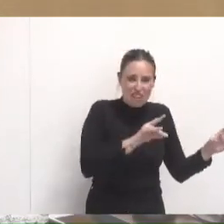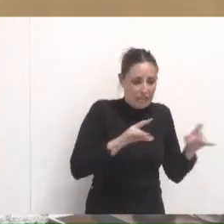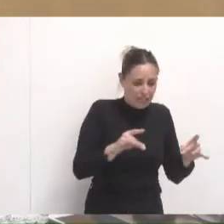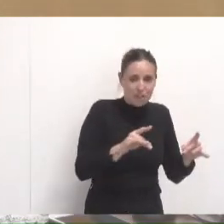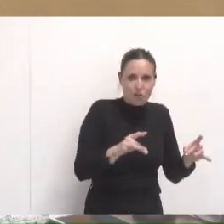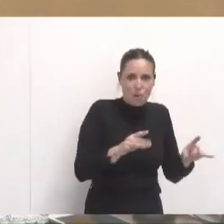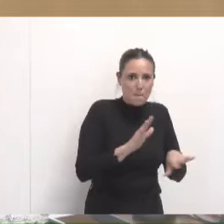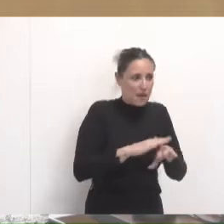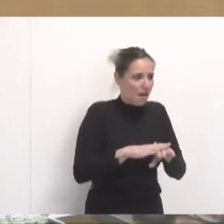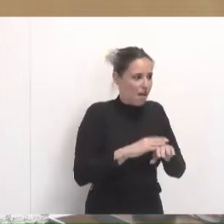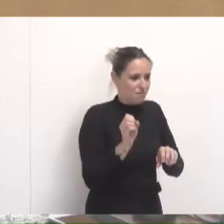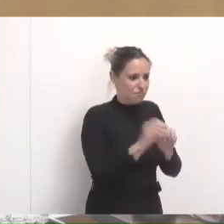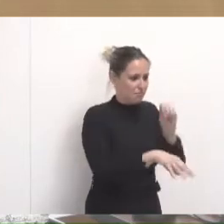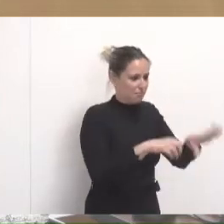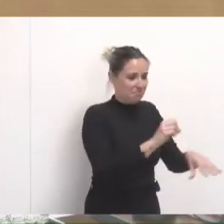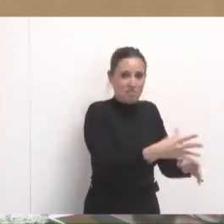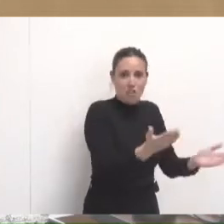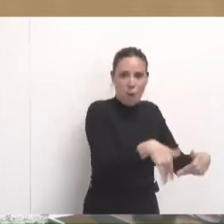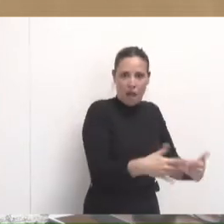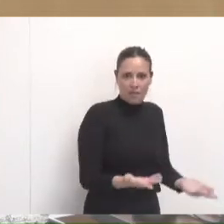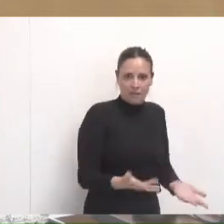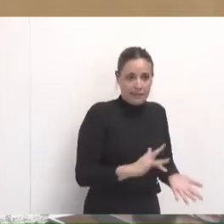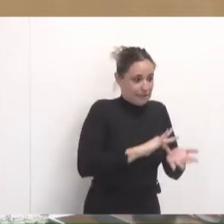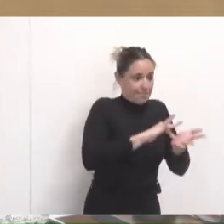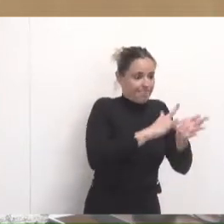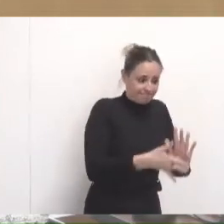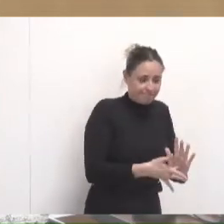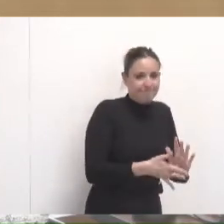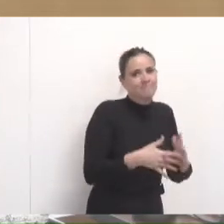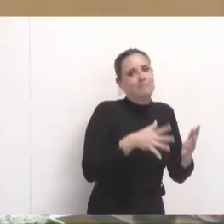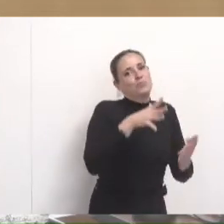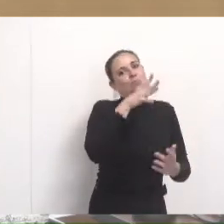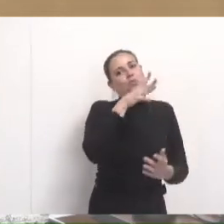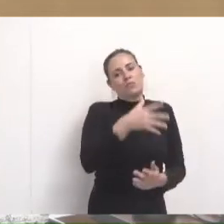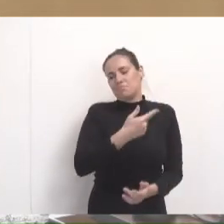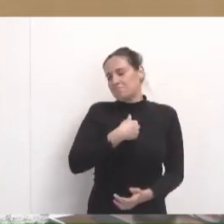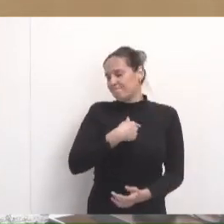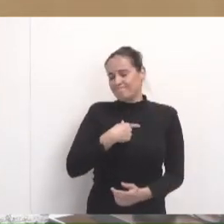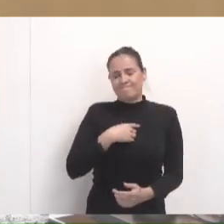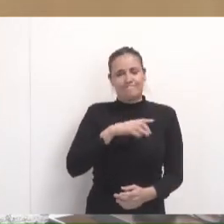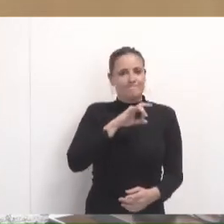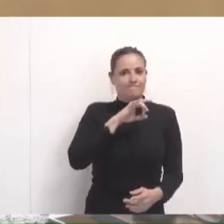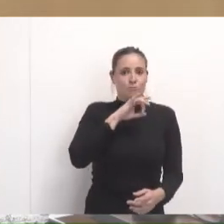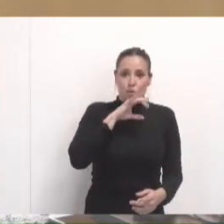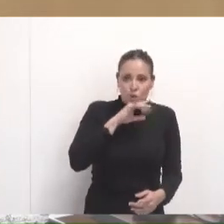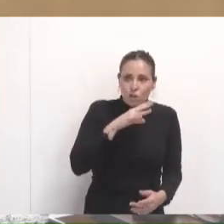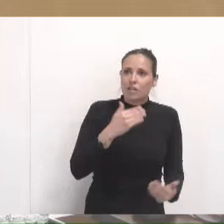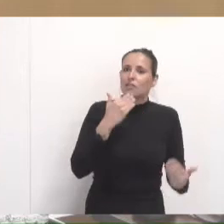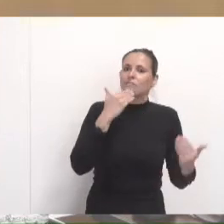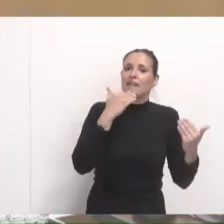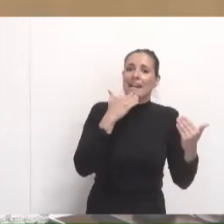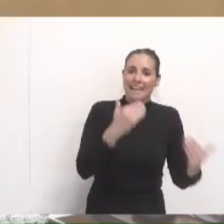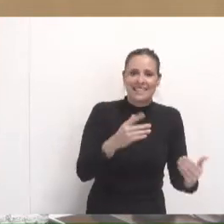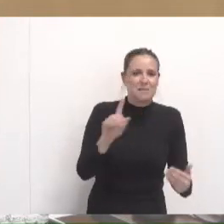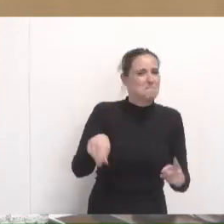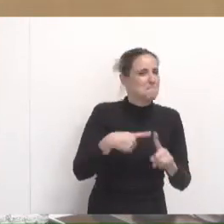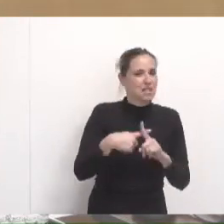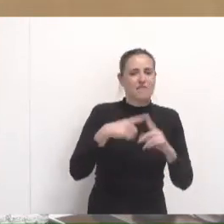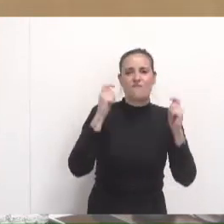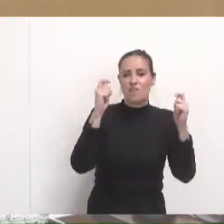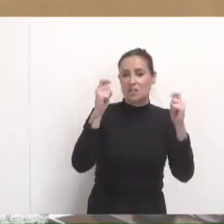Por lo tanto, me alegro mucho y también quiero agradecer y felicitar al Grupo Podemos pues, por esa iniciativa que ha